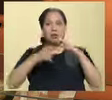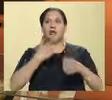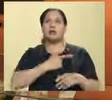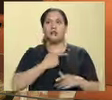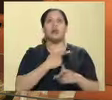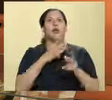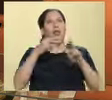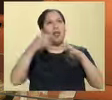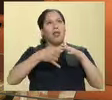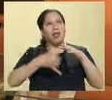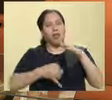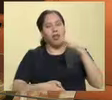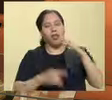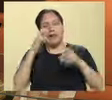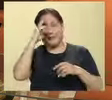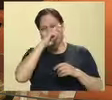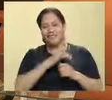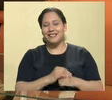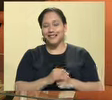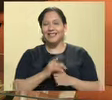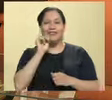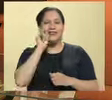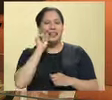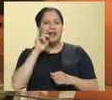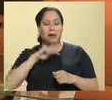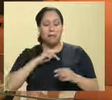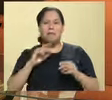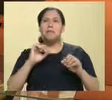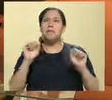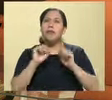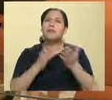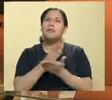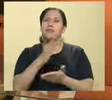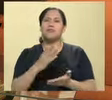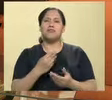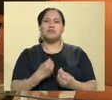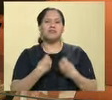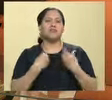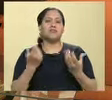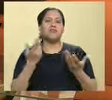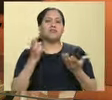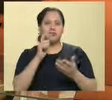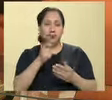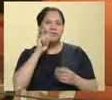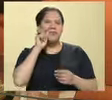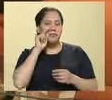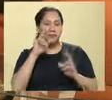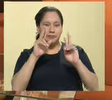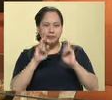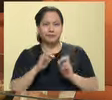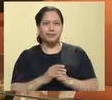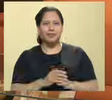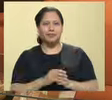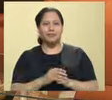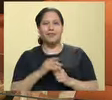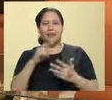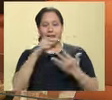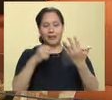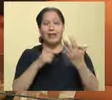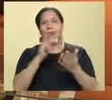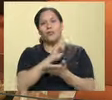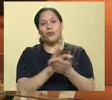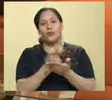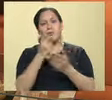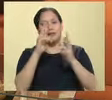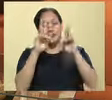Sí. El día de mañana vamos a hablar del sentido de la vida. Oh, cielos. El sentido de la vida mañana. Necesitaremos cinco programas, Martín, para